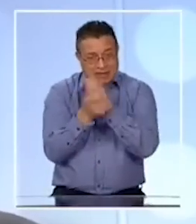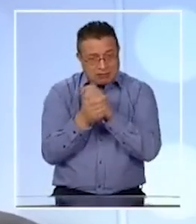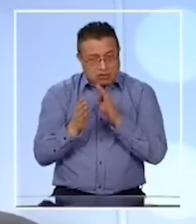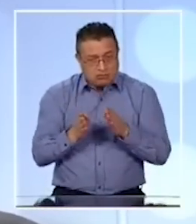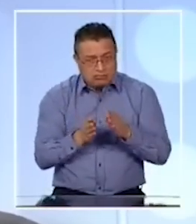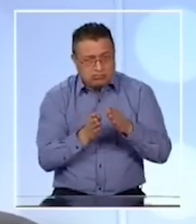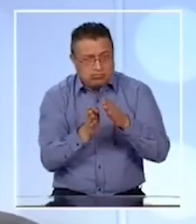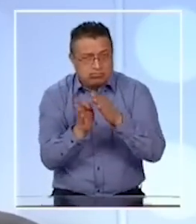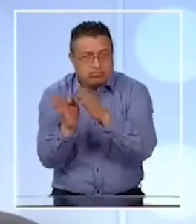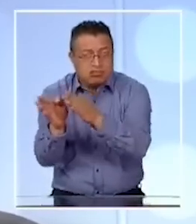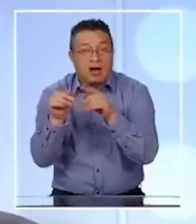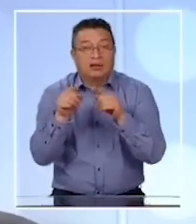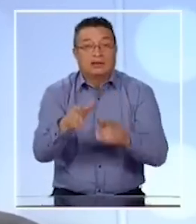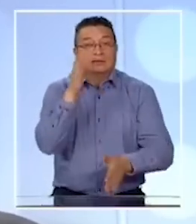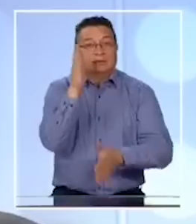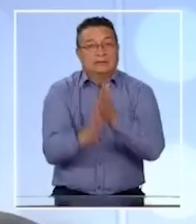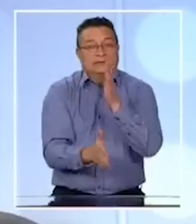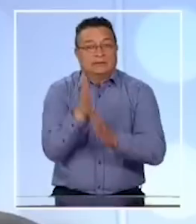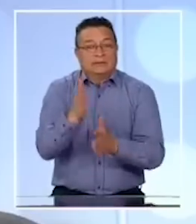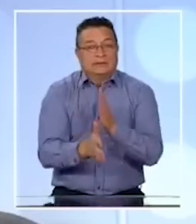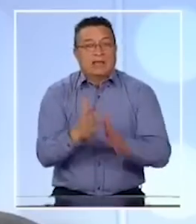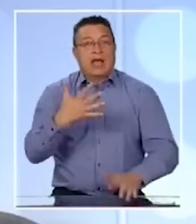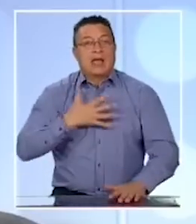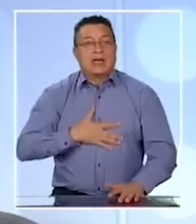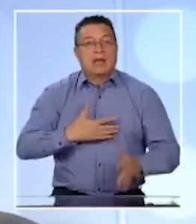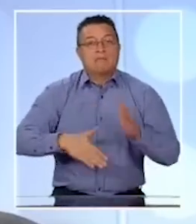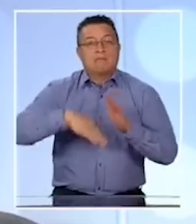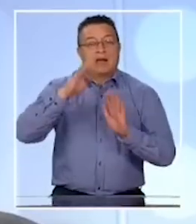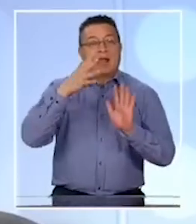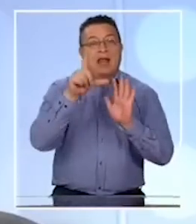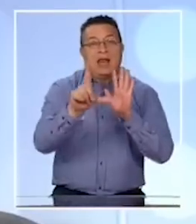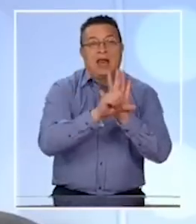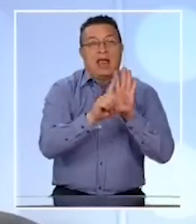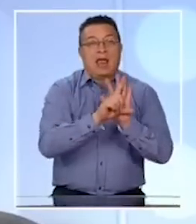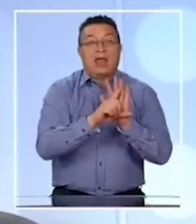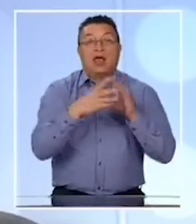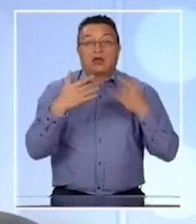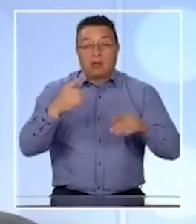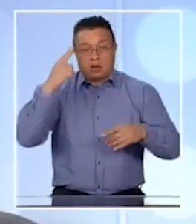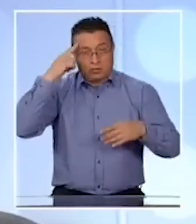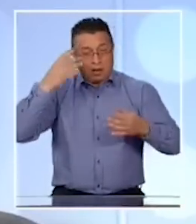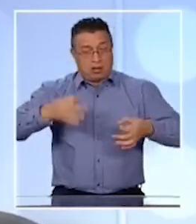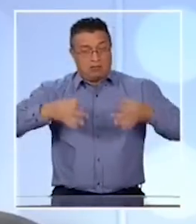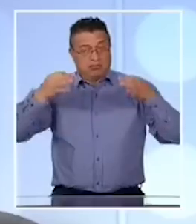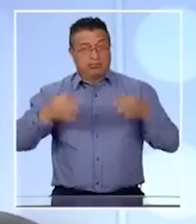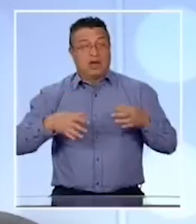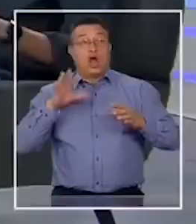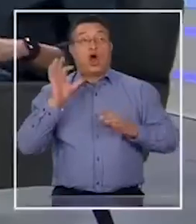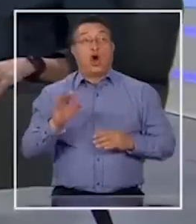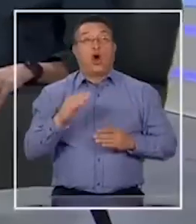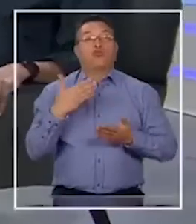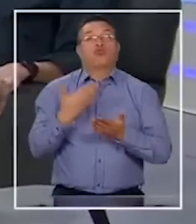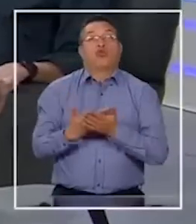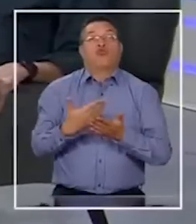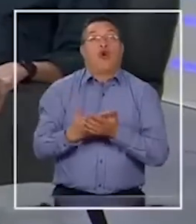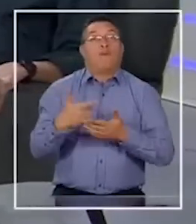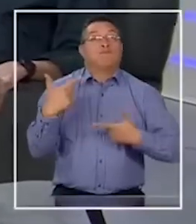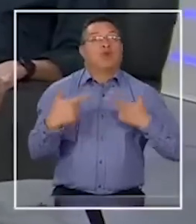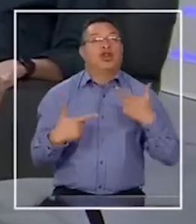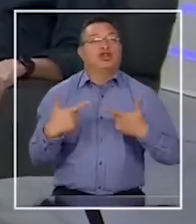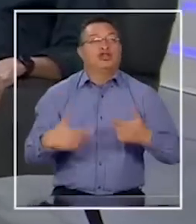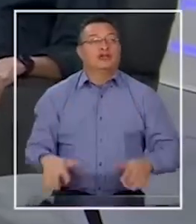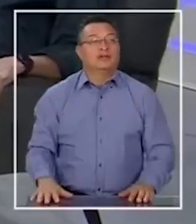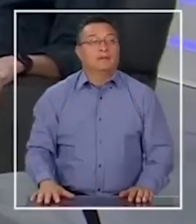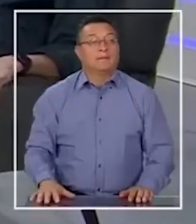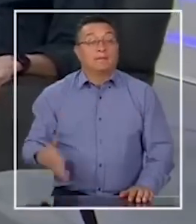en la intensidad de acelerar ciertas leyes es fruto de la convicción Usted cree que oportunismo político